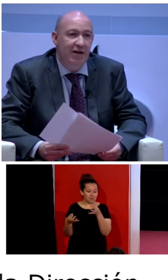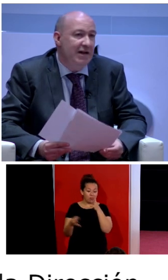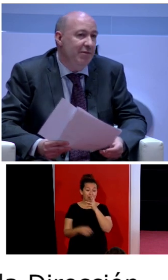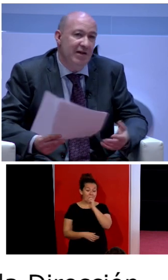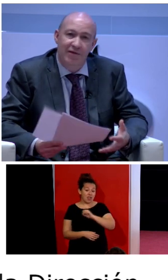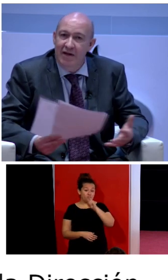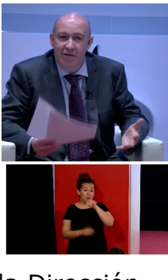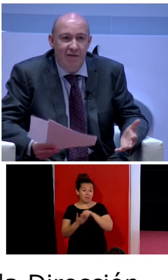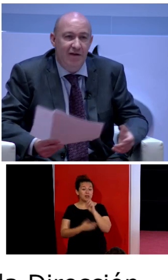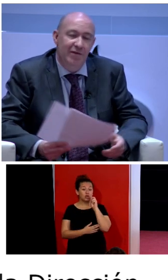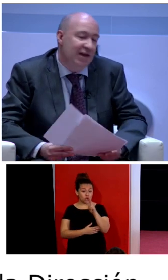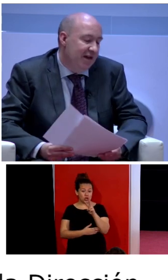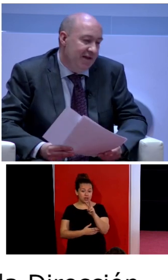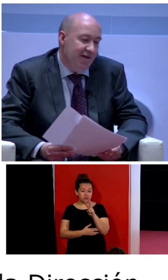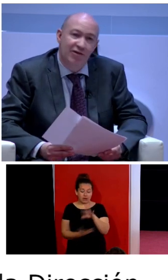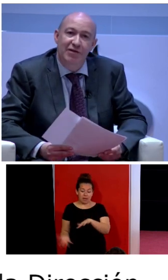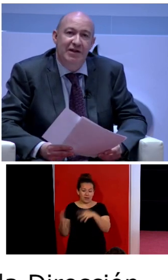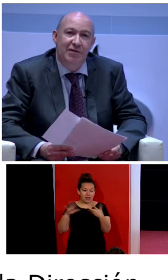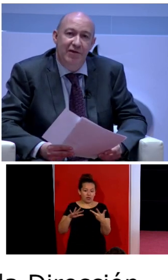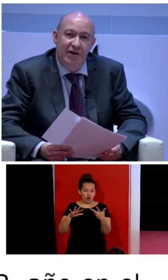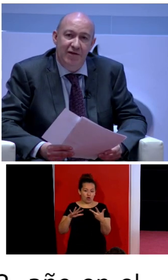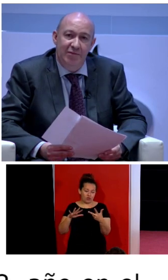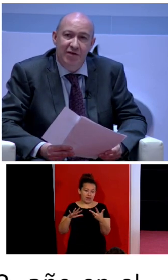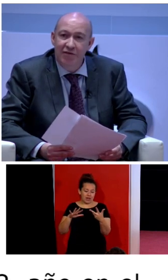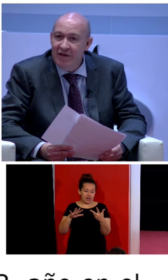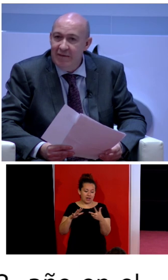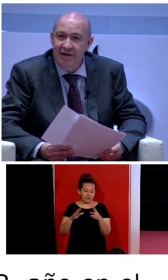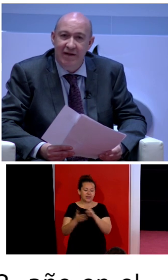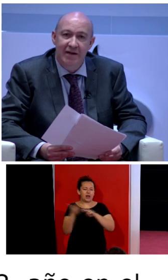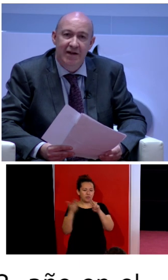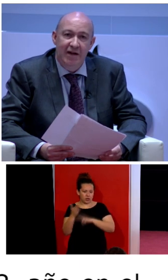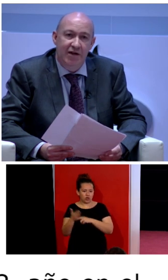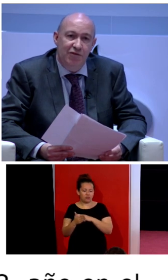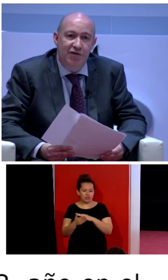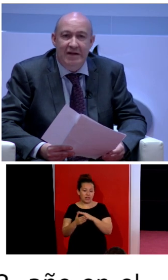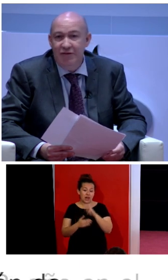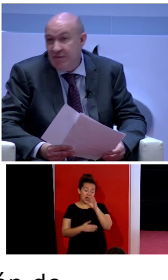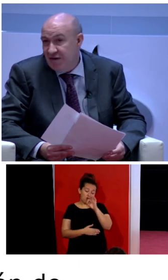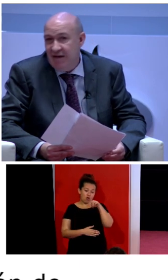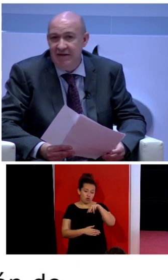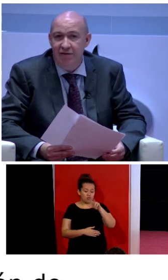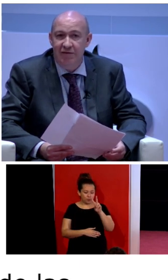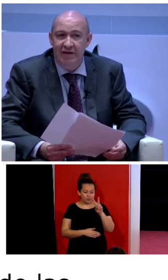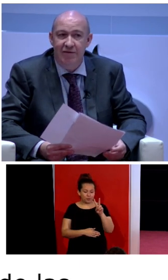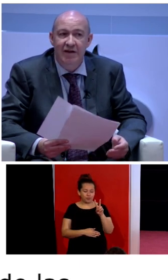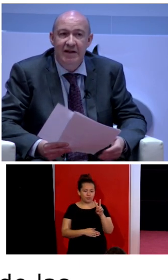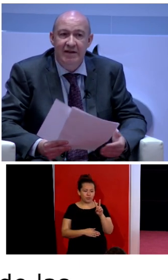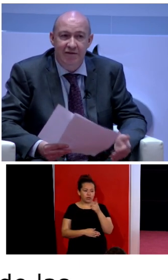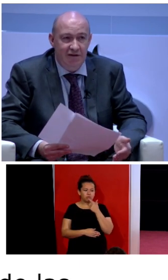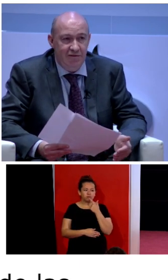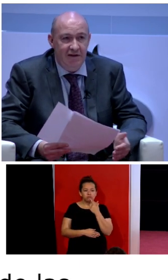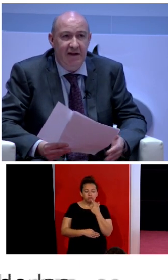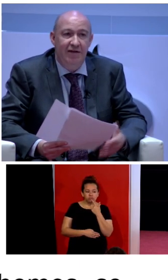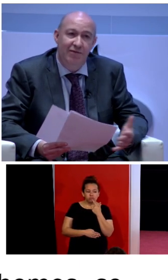el cual, en aplicación de la Convención de Naciones Unidas sobre los Derechos de las Personas con Discapacidad, como todos sabemos, se modifica el Estatuto Básico y